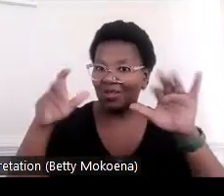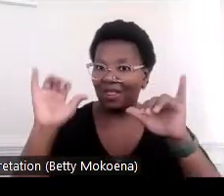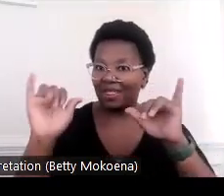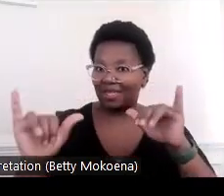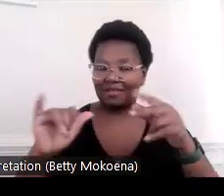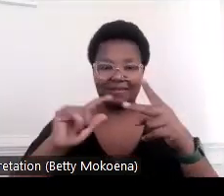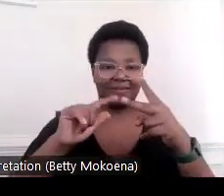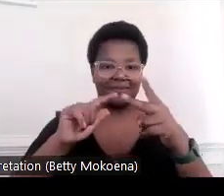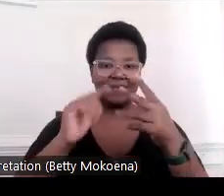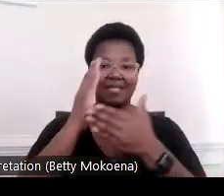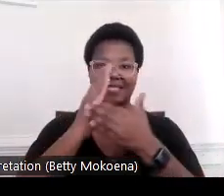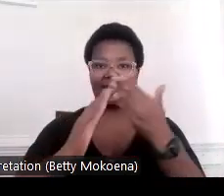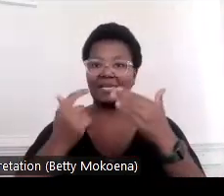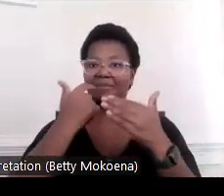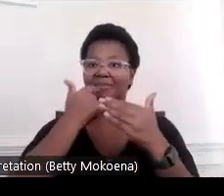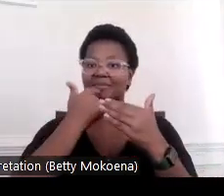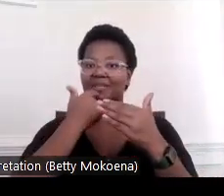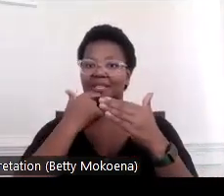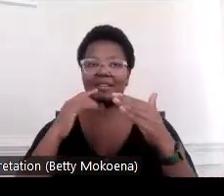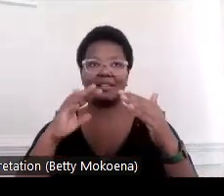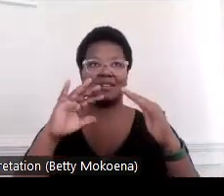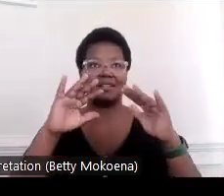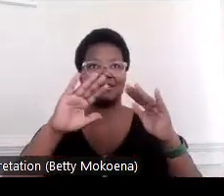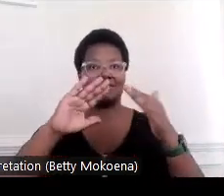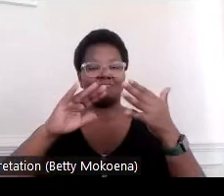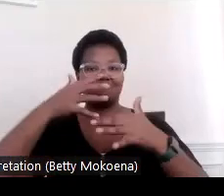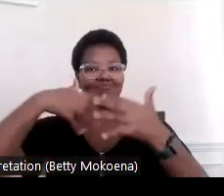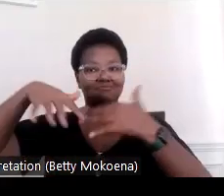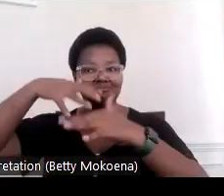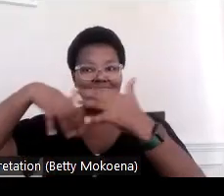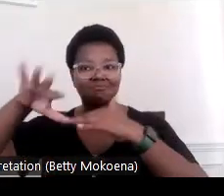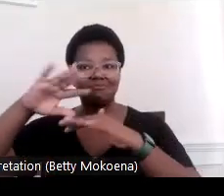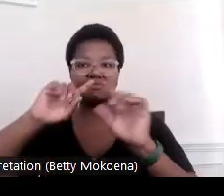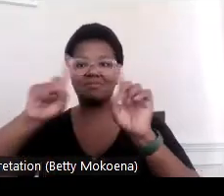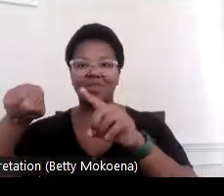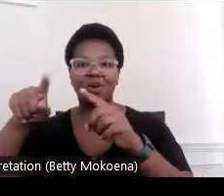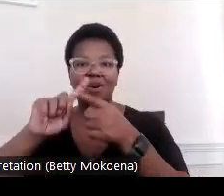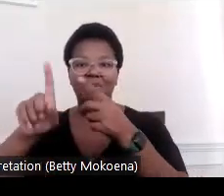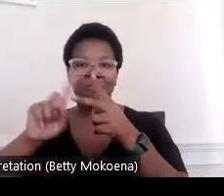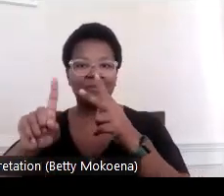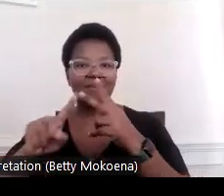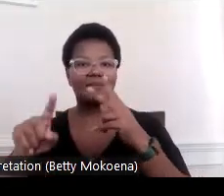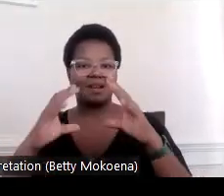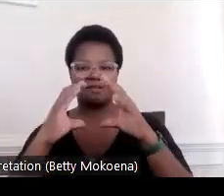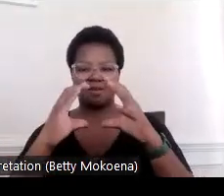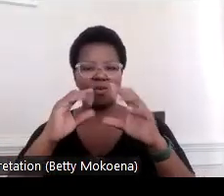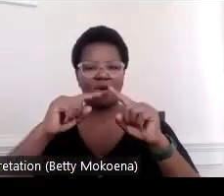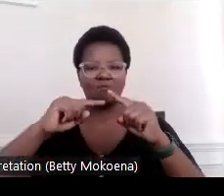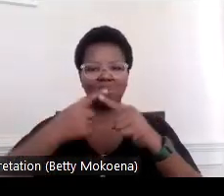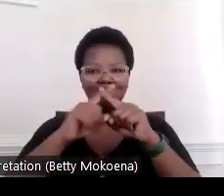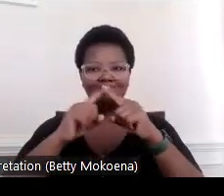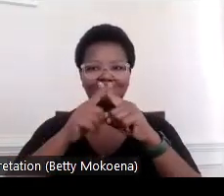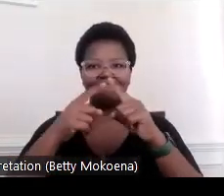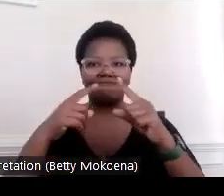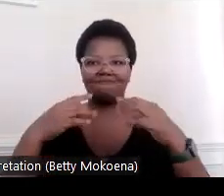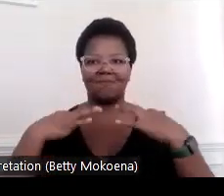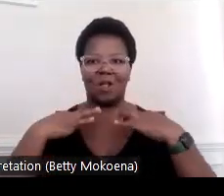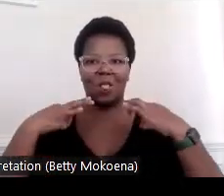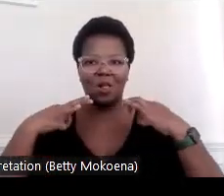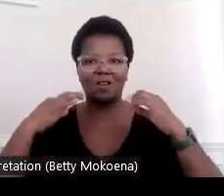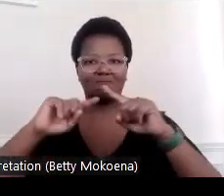opciones Otro aspecto Social es ir de compras ellos pueden ir de compras para comprar